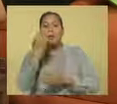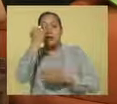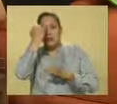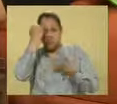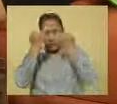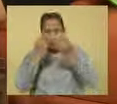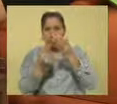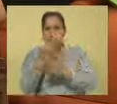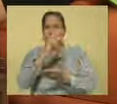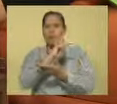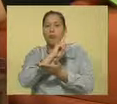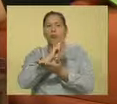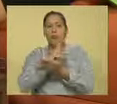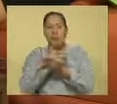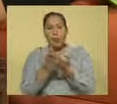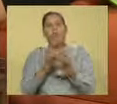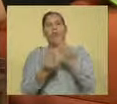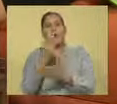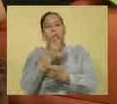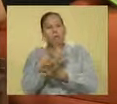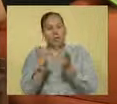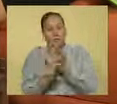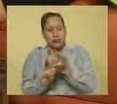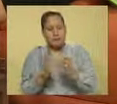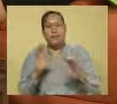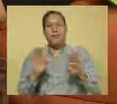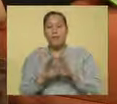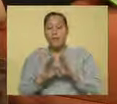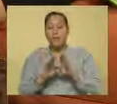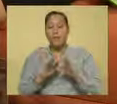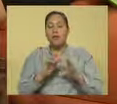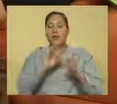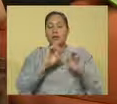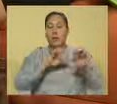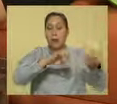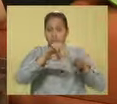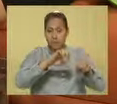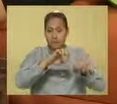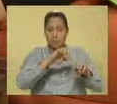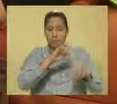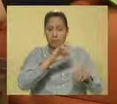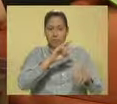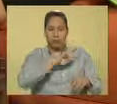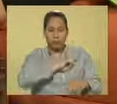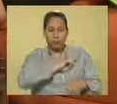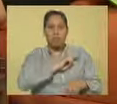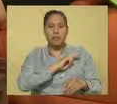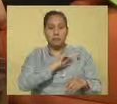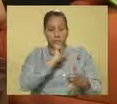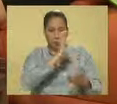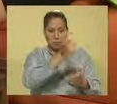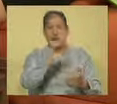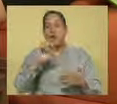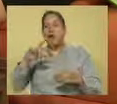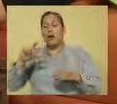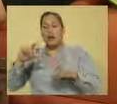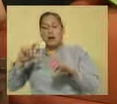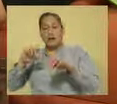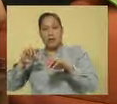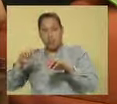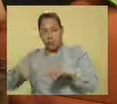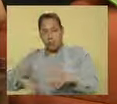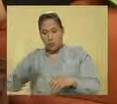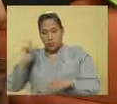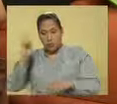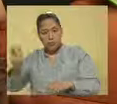forma de que existe inversión es o inversión pública o inversión privada. Y la inversión privada